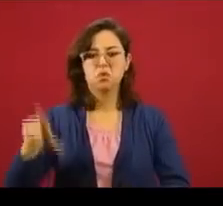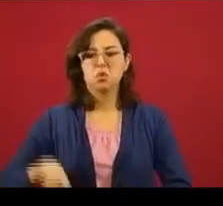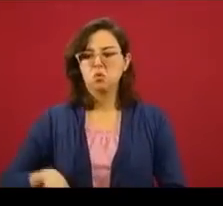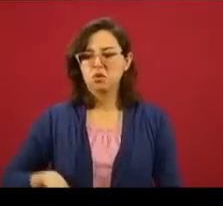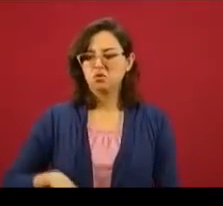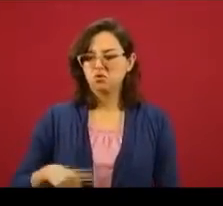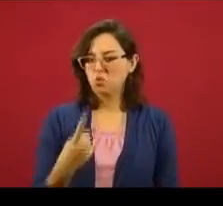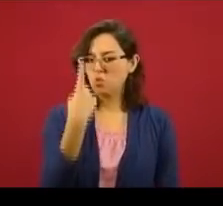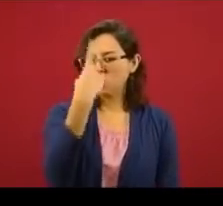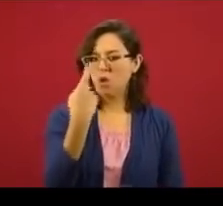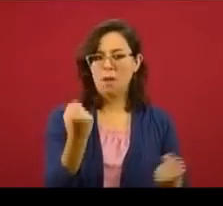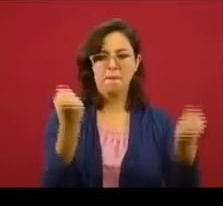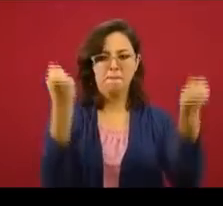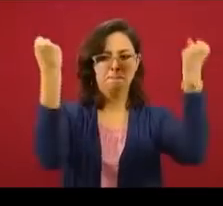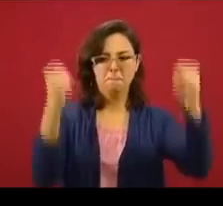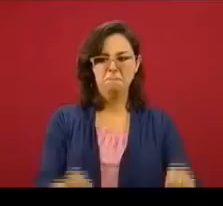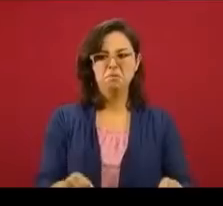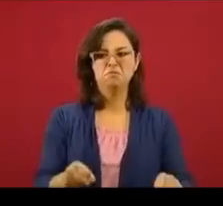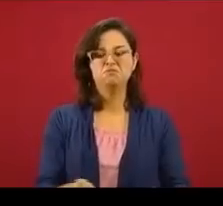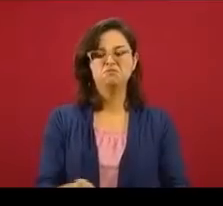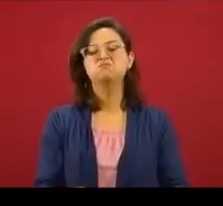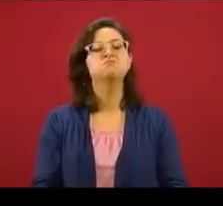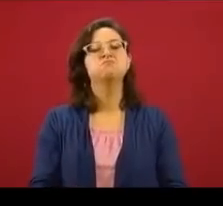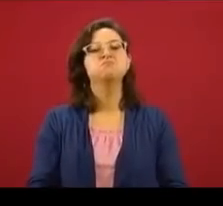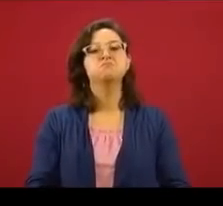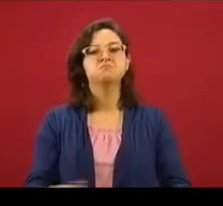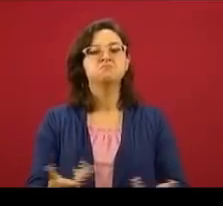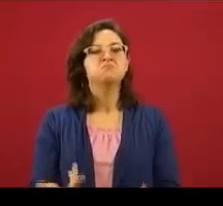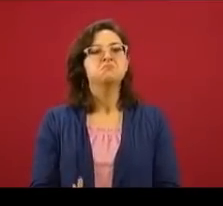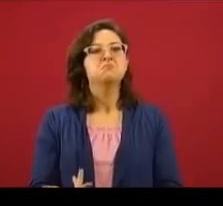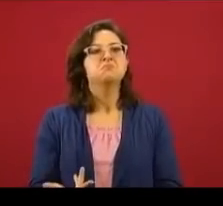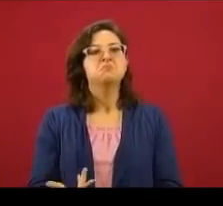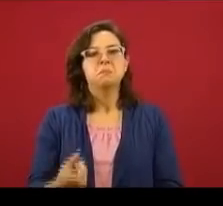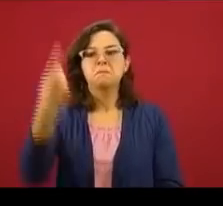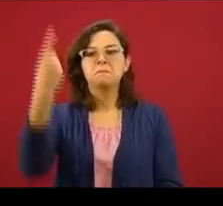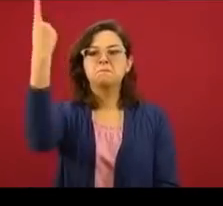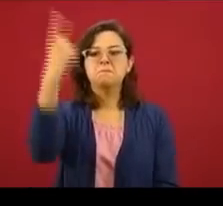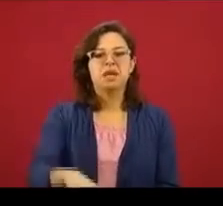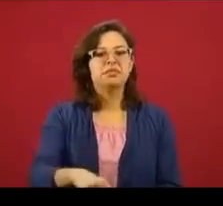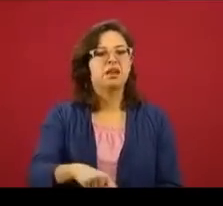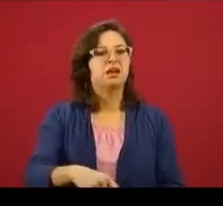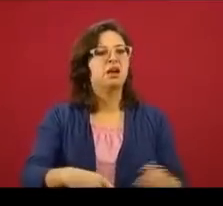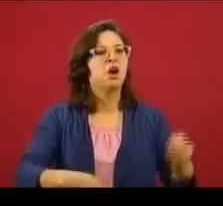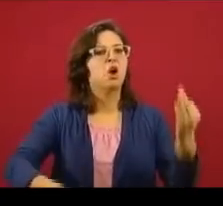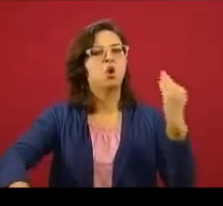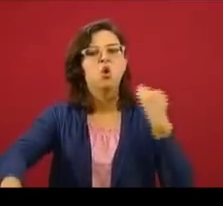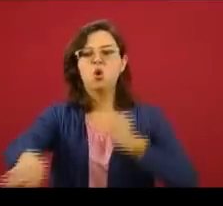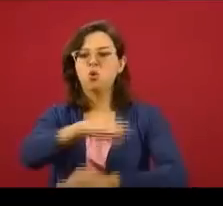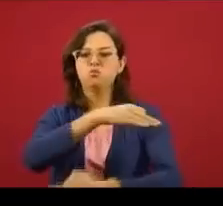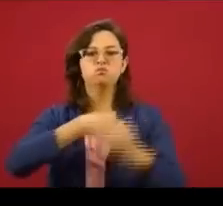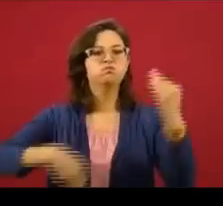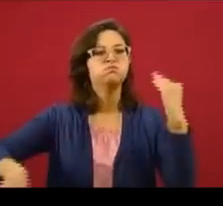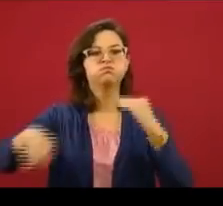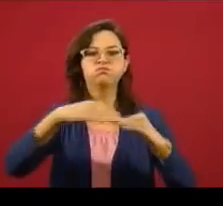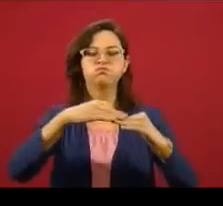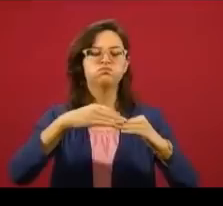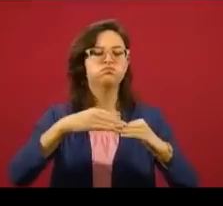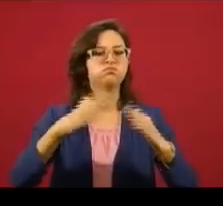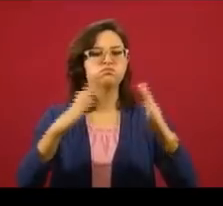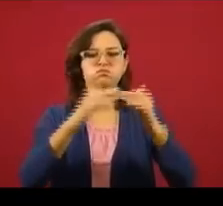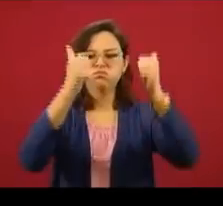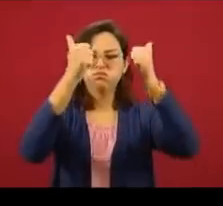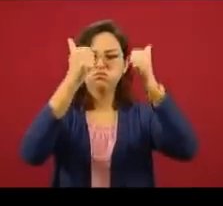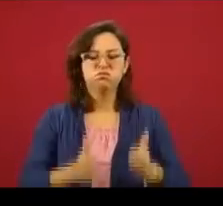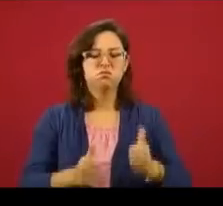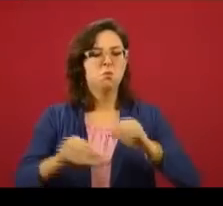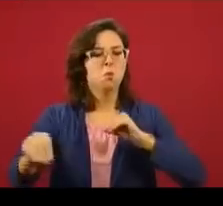se iba a ordenar la paralización y eso iba a inmovilizar al país